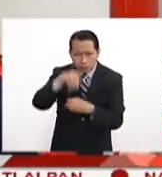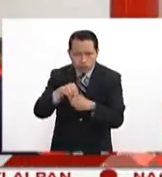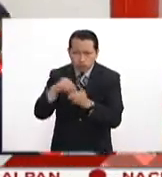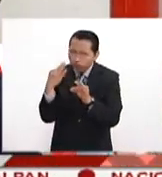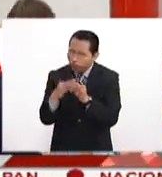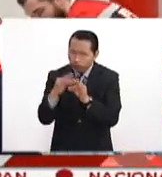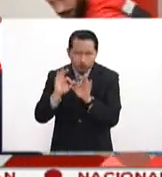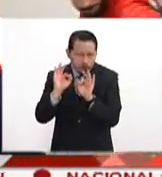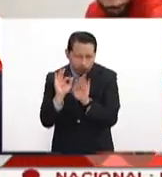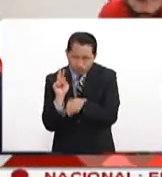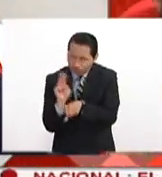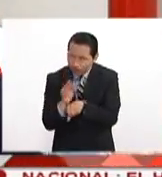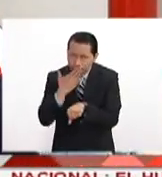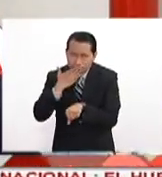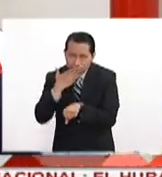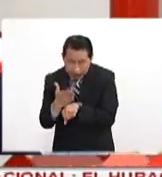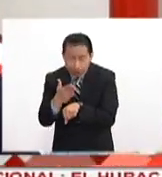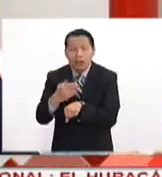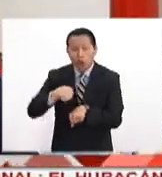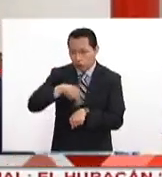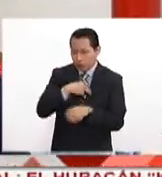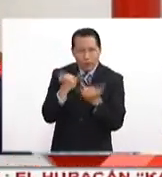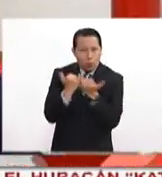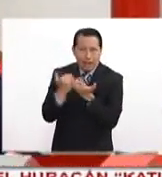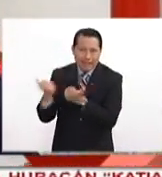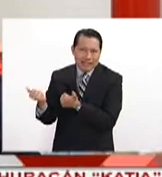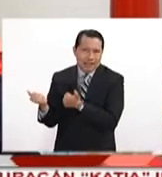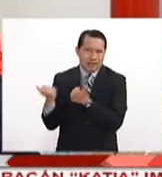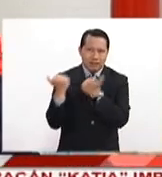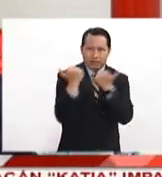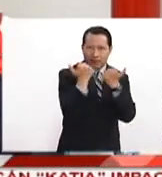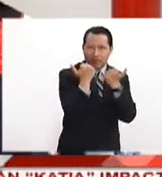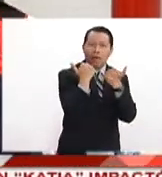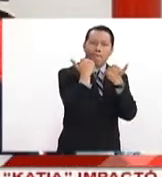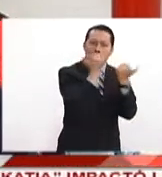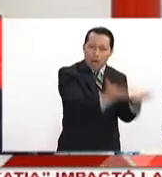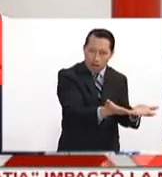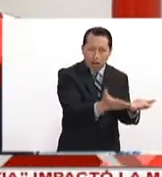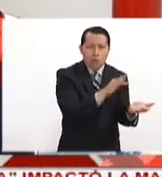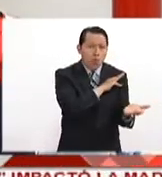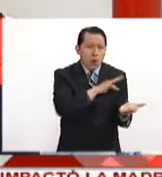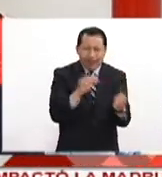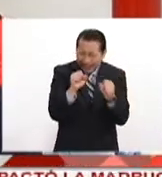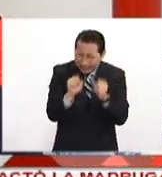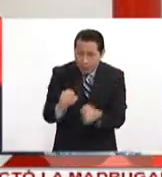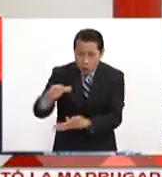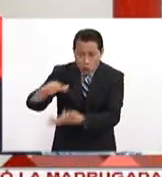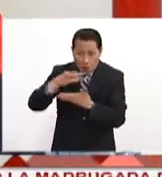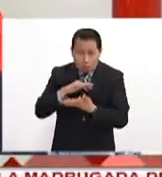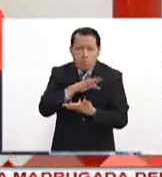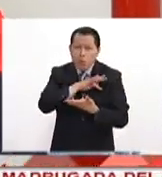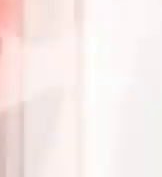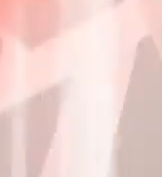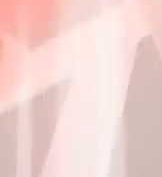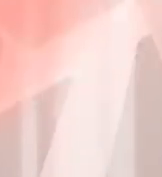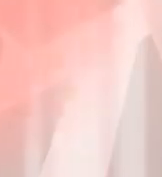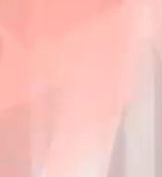mismos lo transportamos y nosotros mismos lo entregamos. O sea que lo que todo el mundo traiga le va a llegar a la gente que más lo necesita.